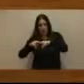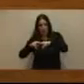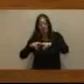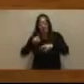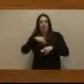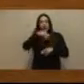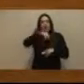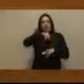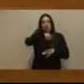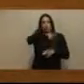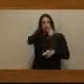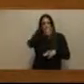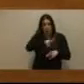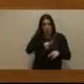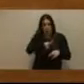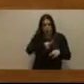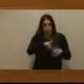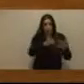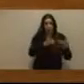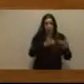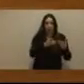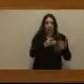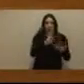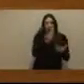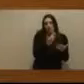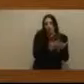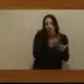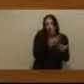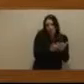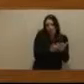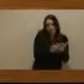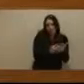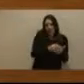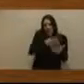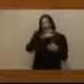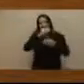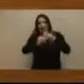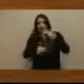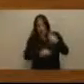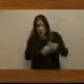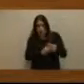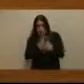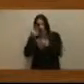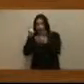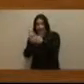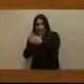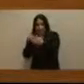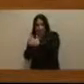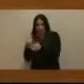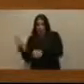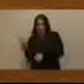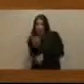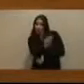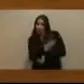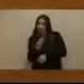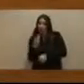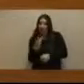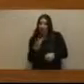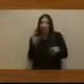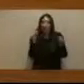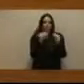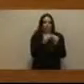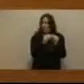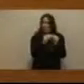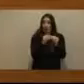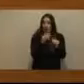metros proyectados con los metros ejecutados, con los metros pagados. Nada cuadra. Y esto es lo que cuenta este informe en